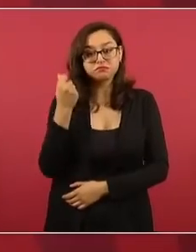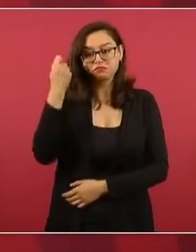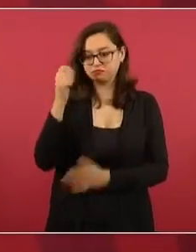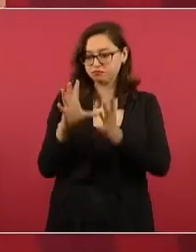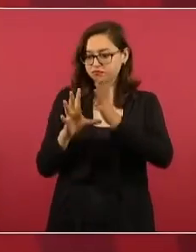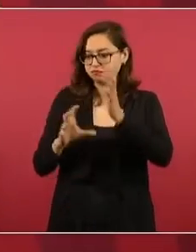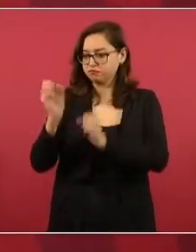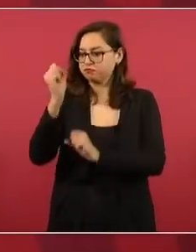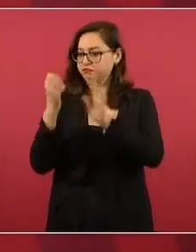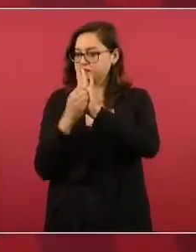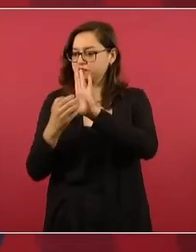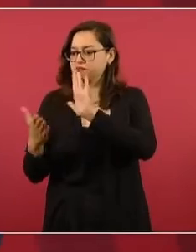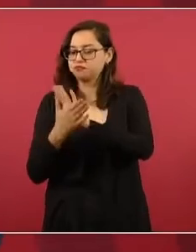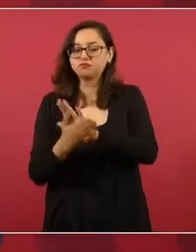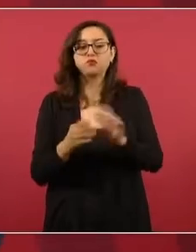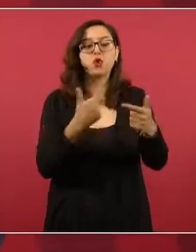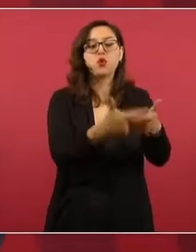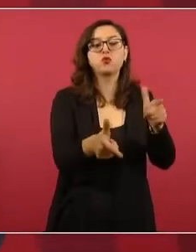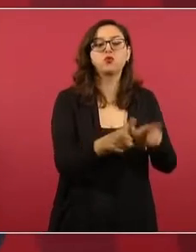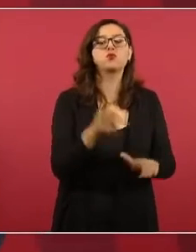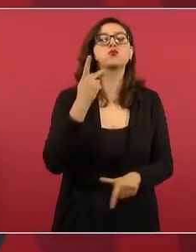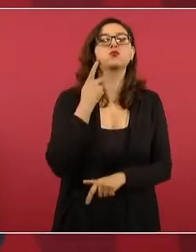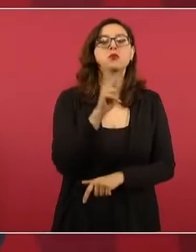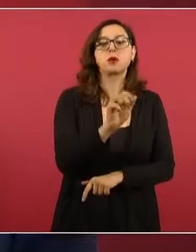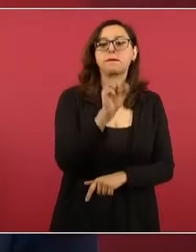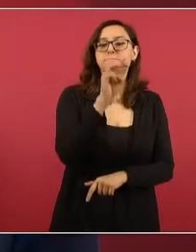votaron en contra.